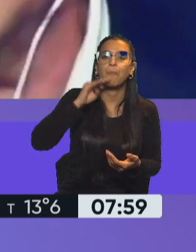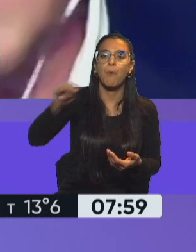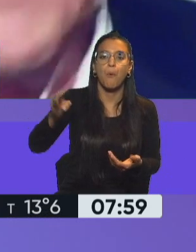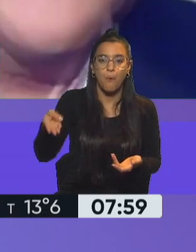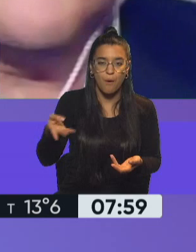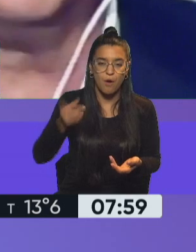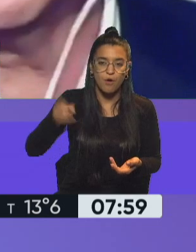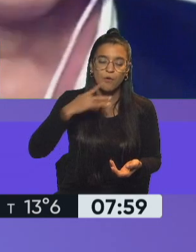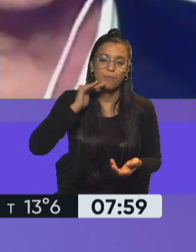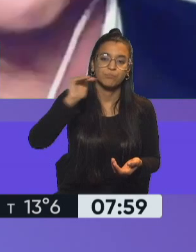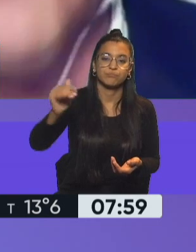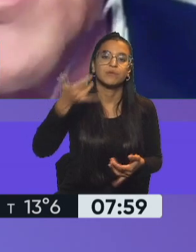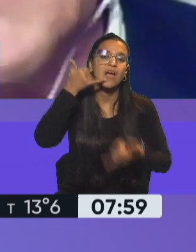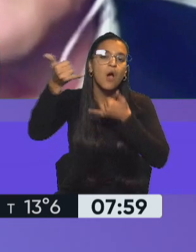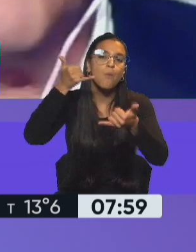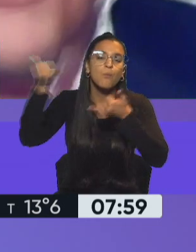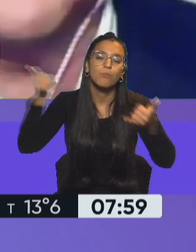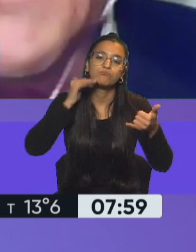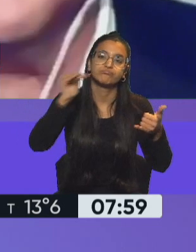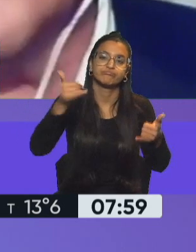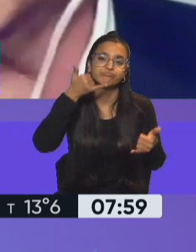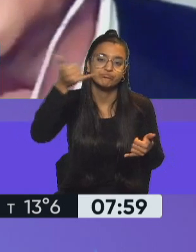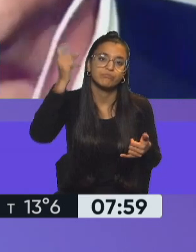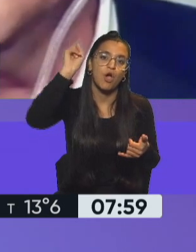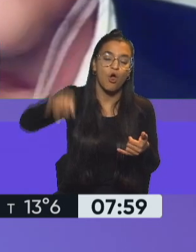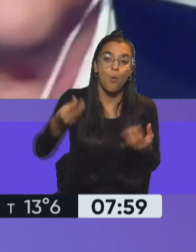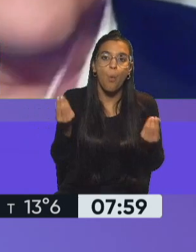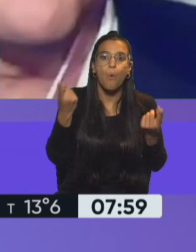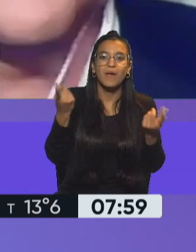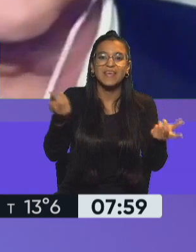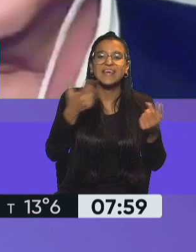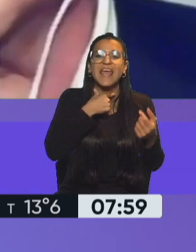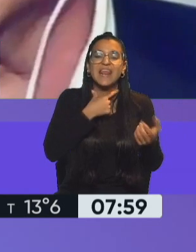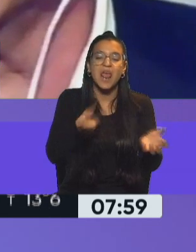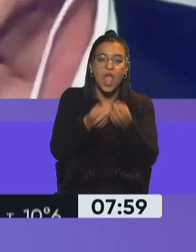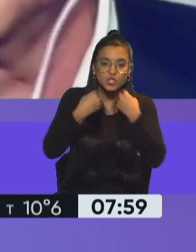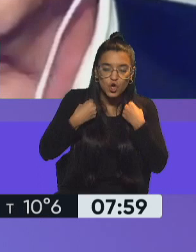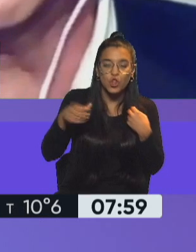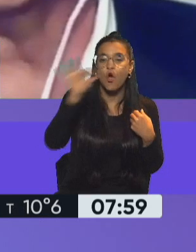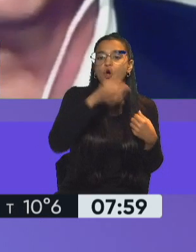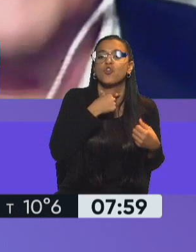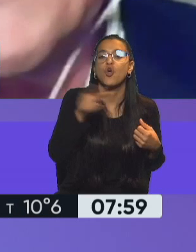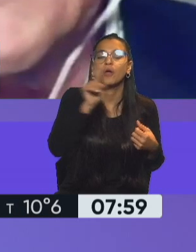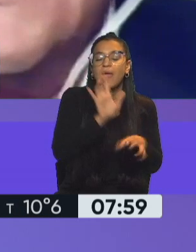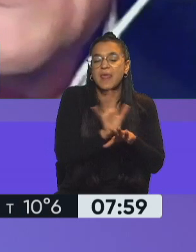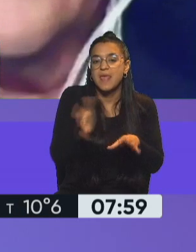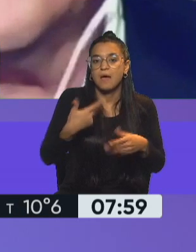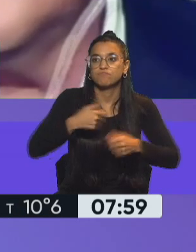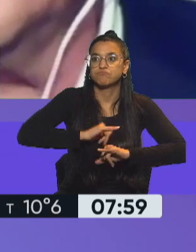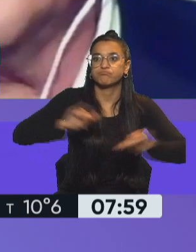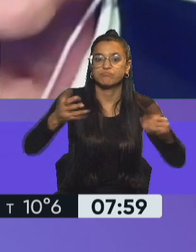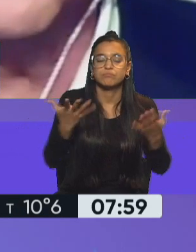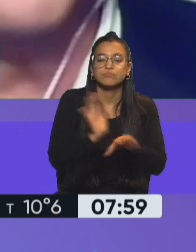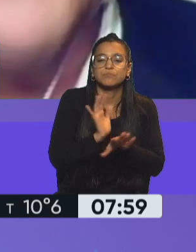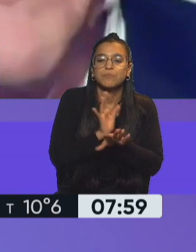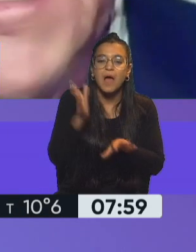a través de comunicaciones telefónicas, cuando querían esconder o cuando no querían o querían cubrirse